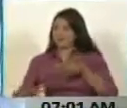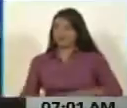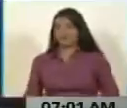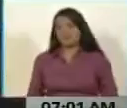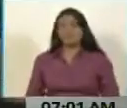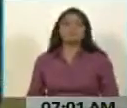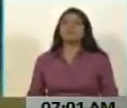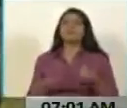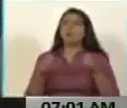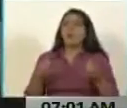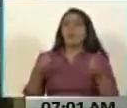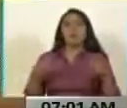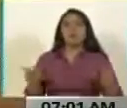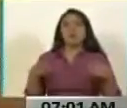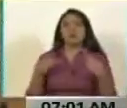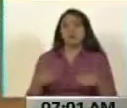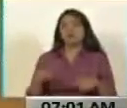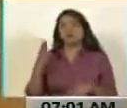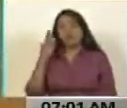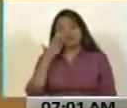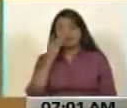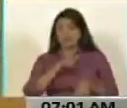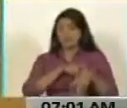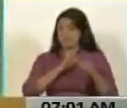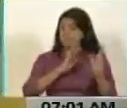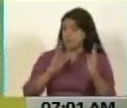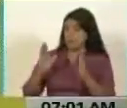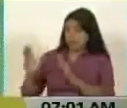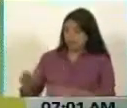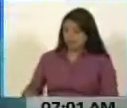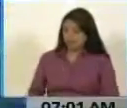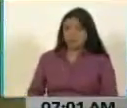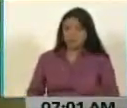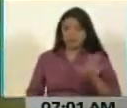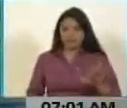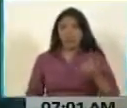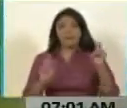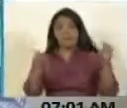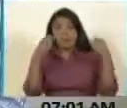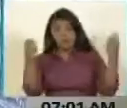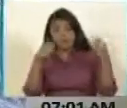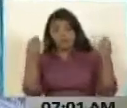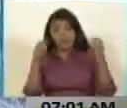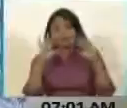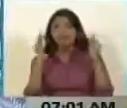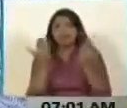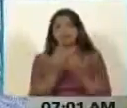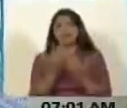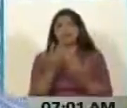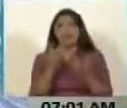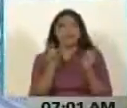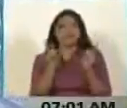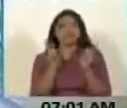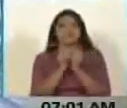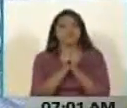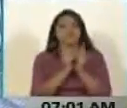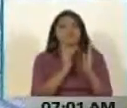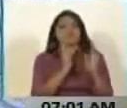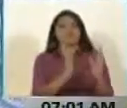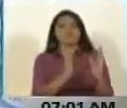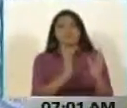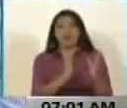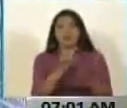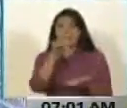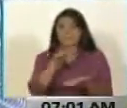los conciertos? Nos contabas que van a tener una duración de 20 minutos, pero ¿cuál es la importancia? Las rondas promocionales, que en el mundo se conocen como showcase, son espacios en los que el